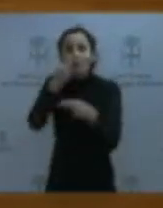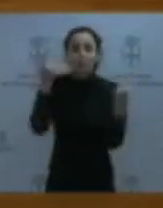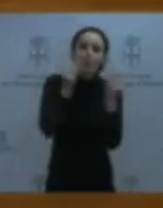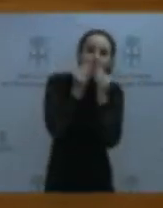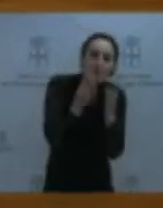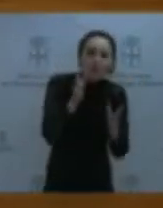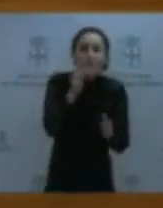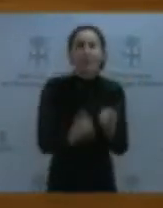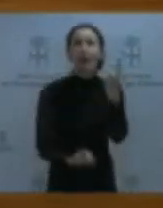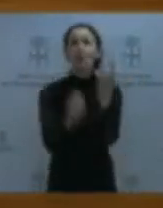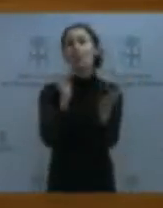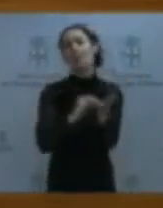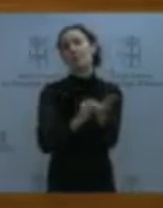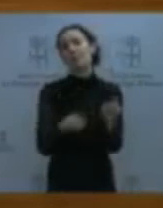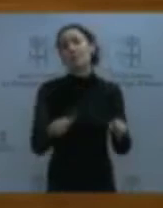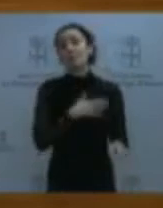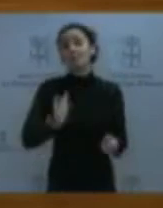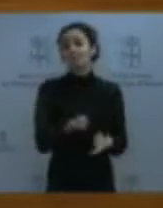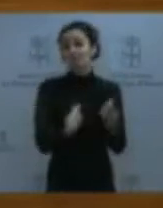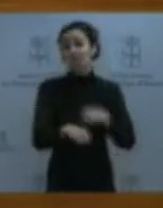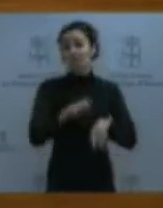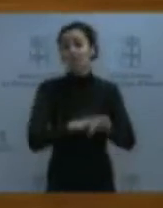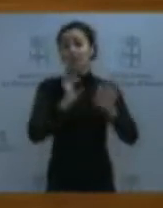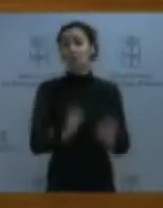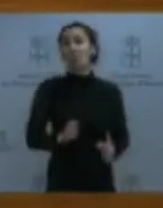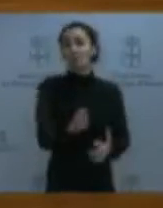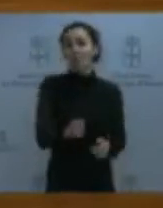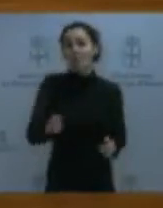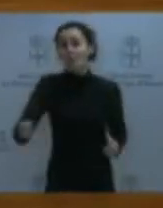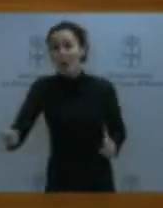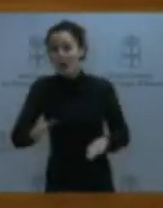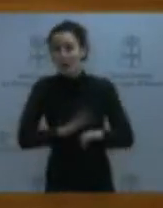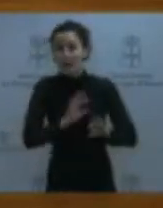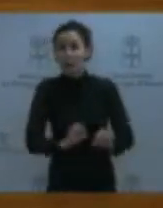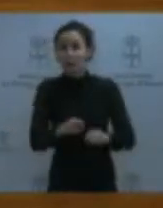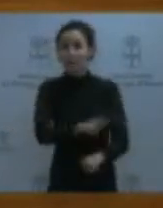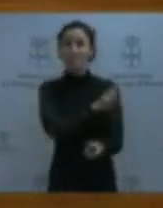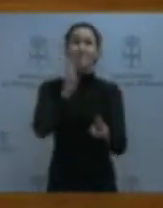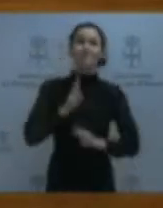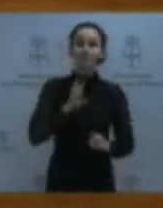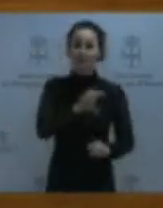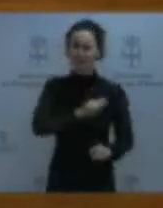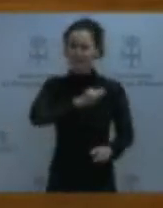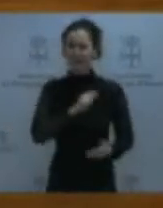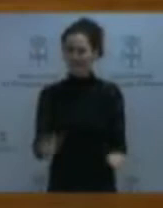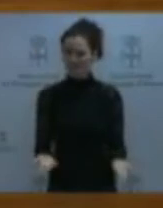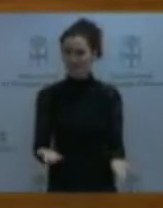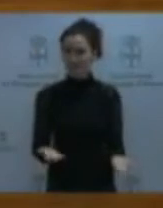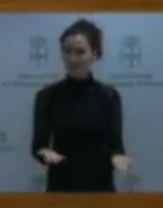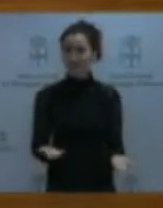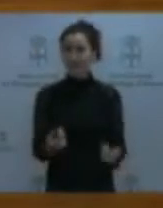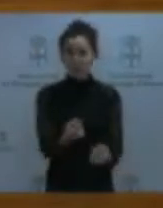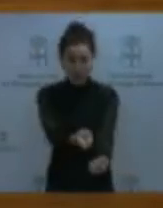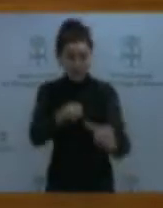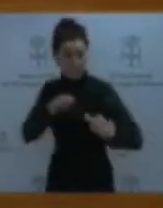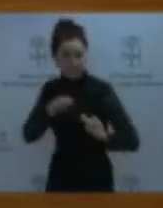alguna vez lo querían vender, que tuviera plusvalías que pudieran reinvertir al Estado. Pero eso no me lo achaca a mí ni a